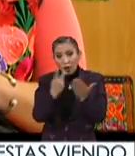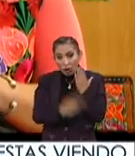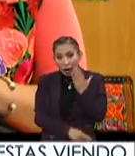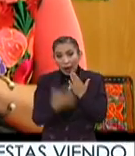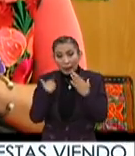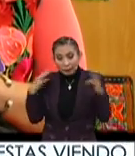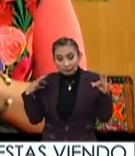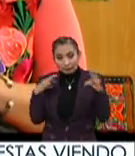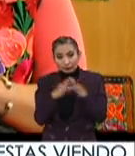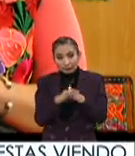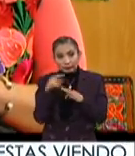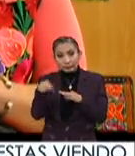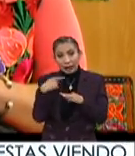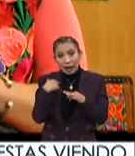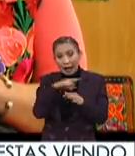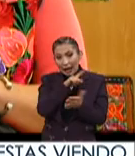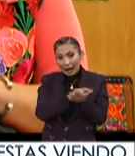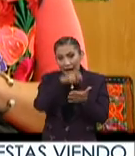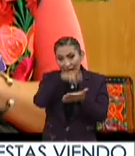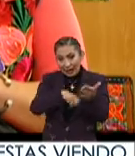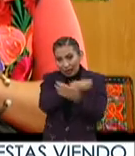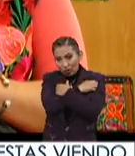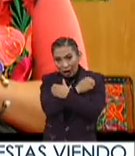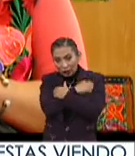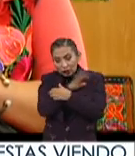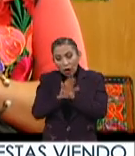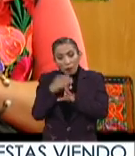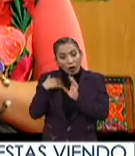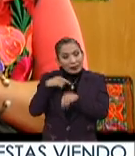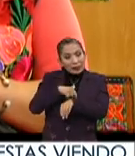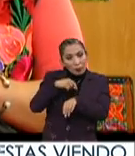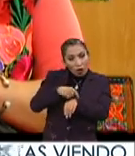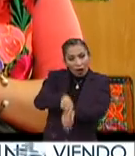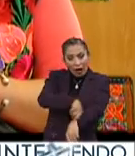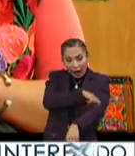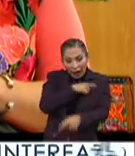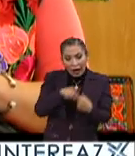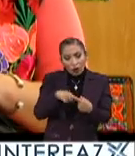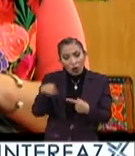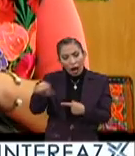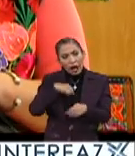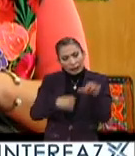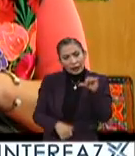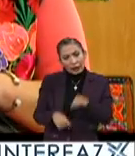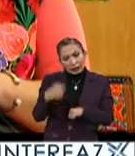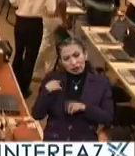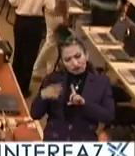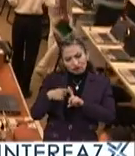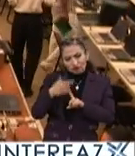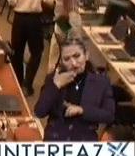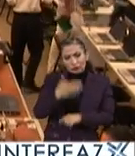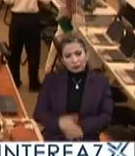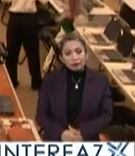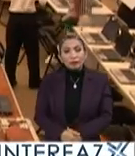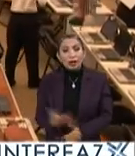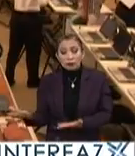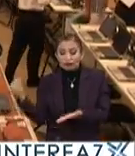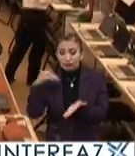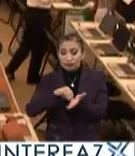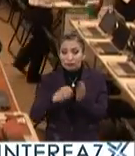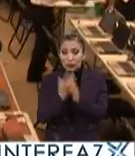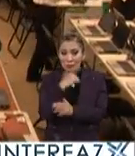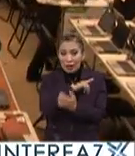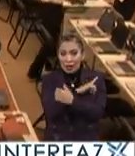que convergen en la reforma, como escuela de tiempo completo, están haciendo acciones afirmativas. Con la implementación